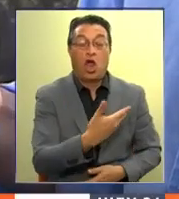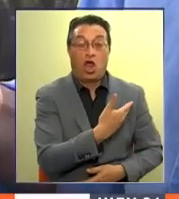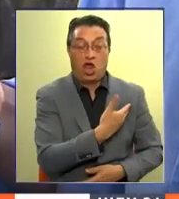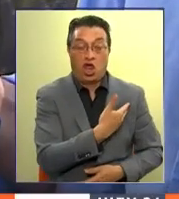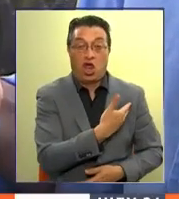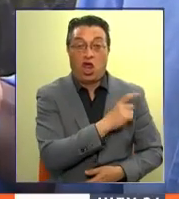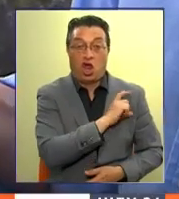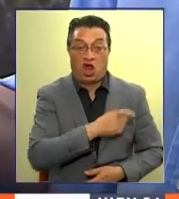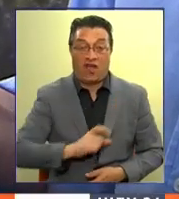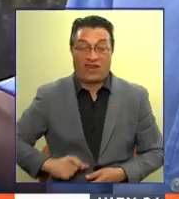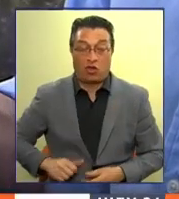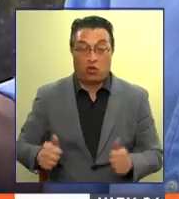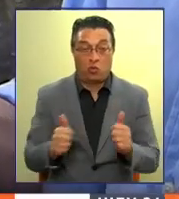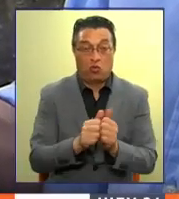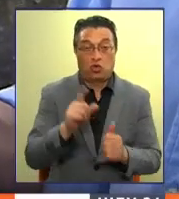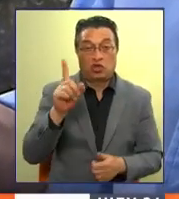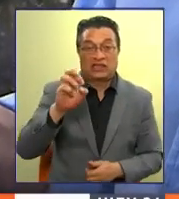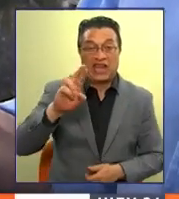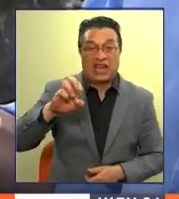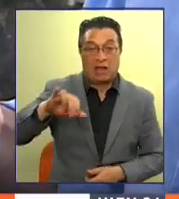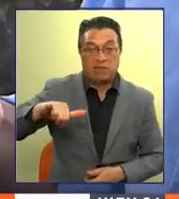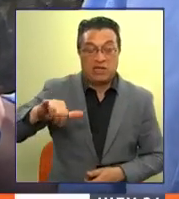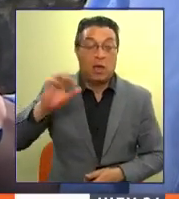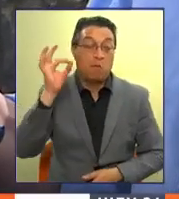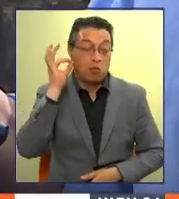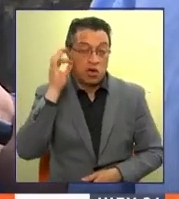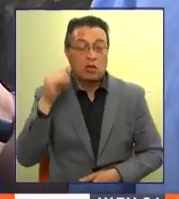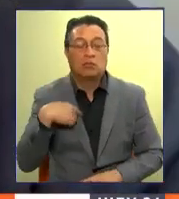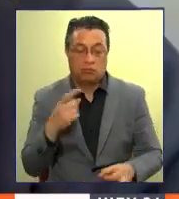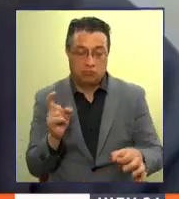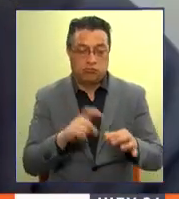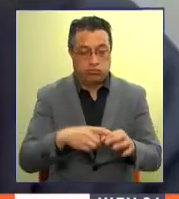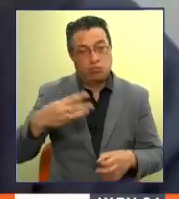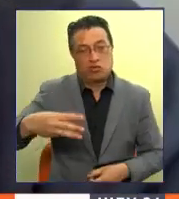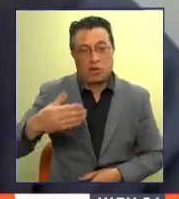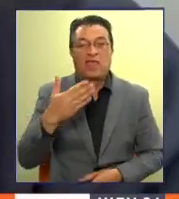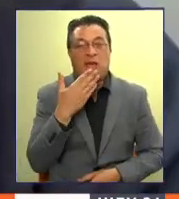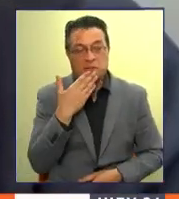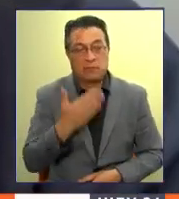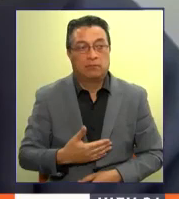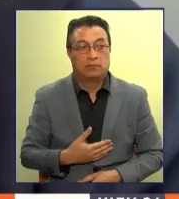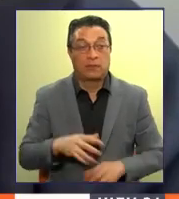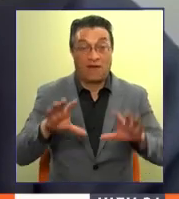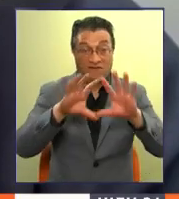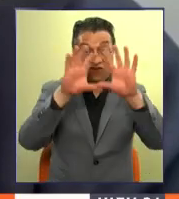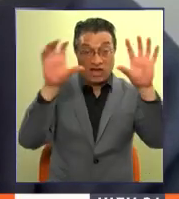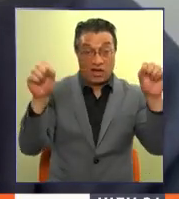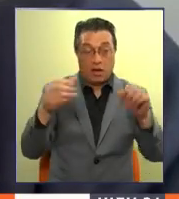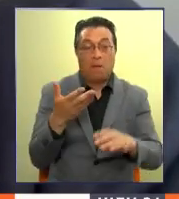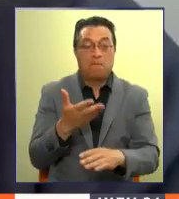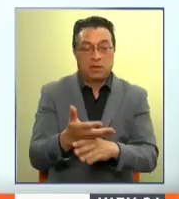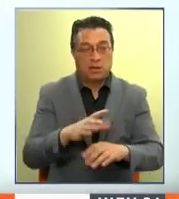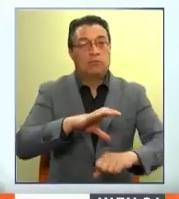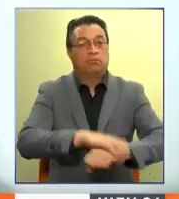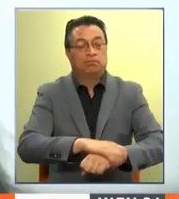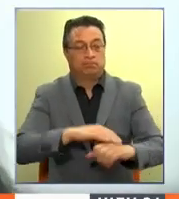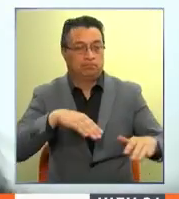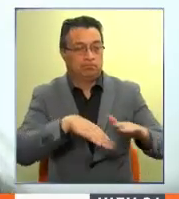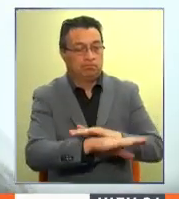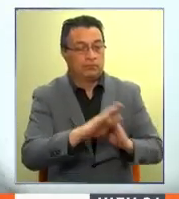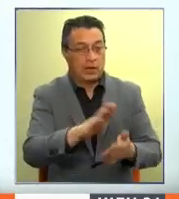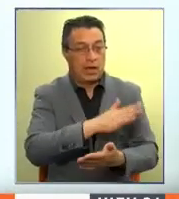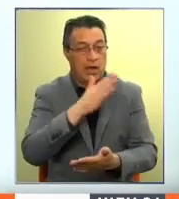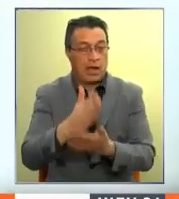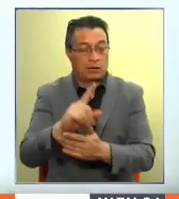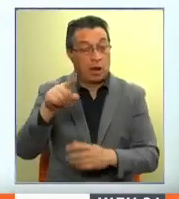la Seremi de la mujer y sumarnos también como municipalidad. La fiscalía solicitó ampliar la detención de Sebastián Soto hasta el